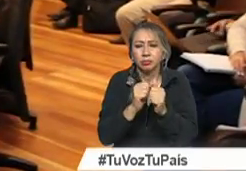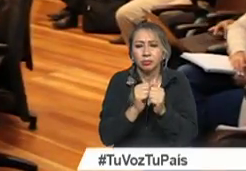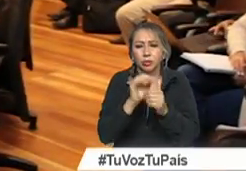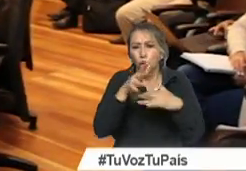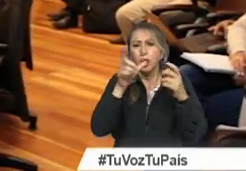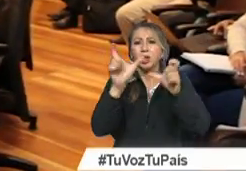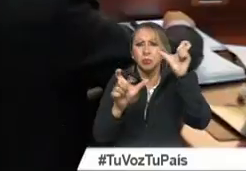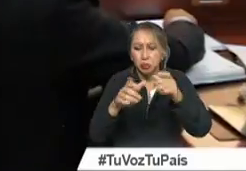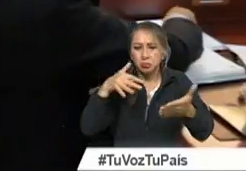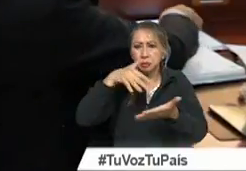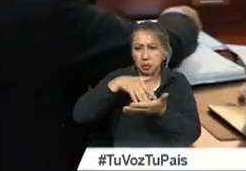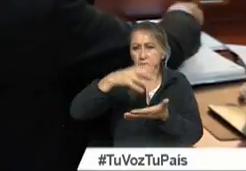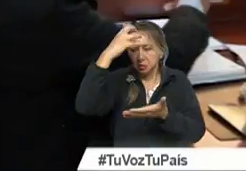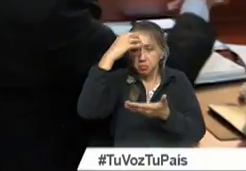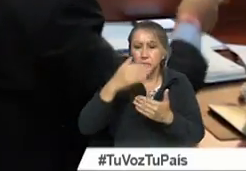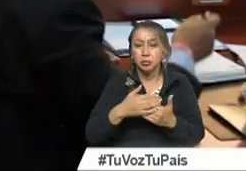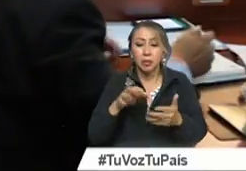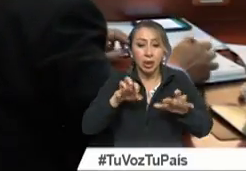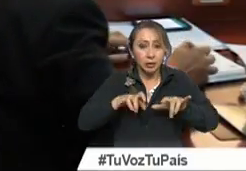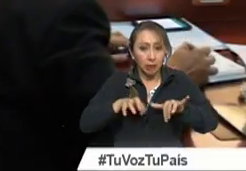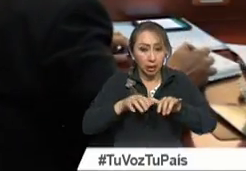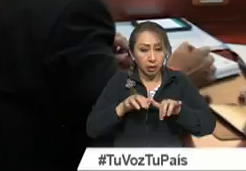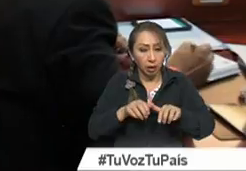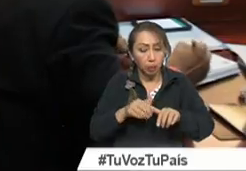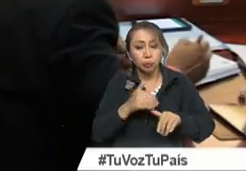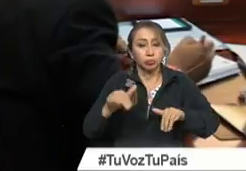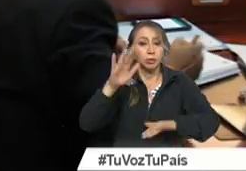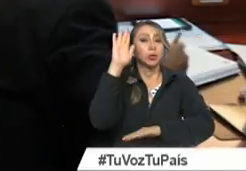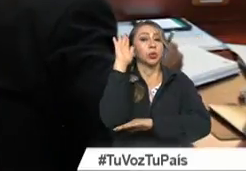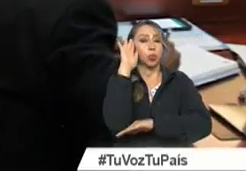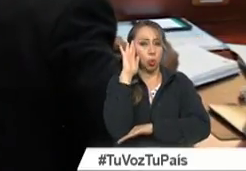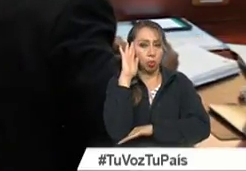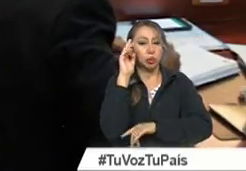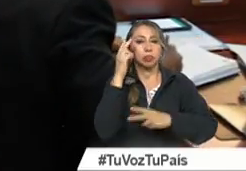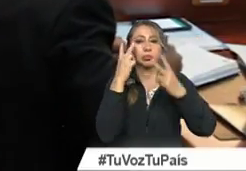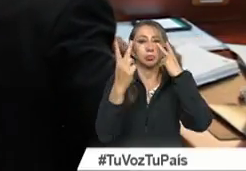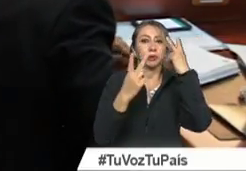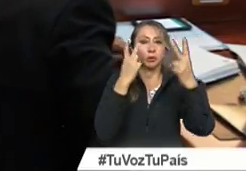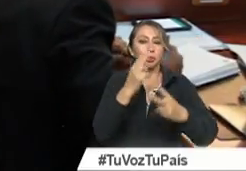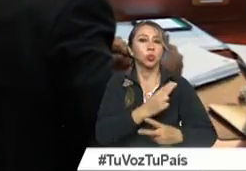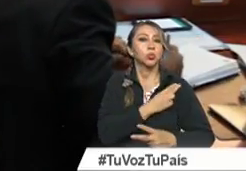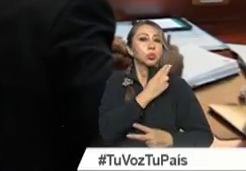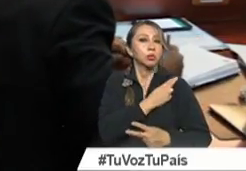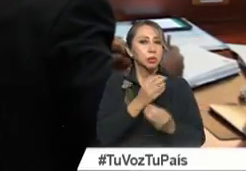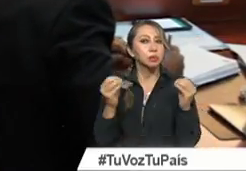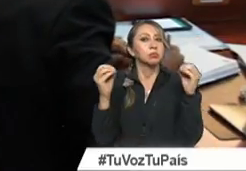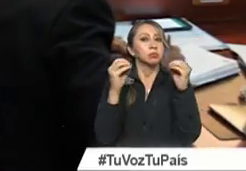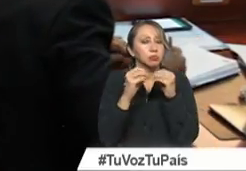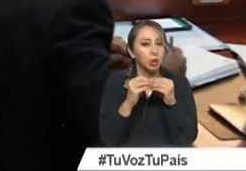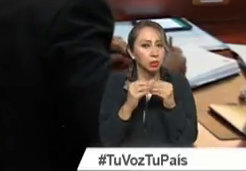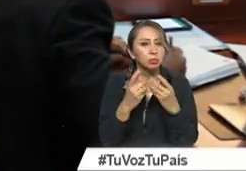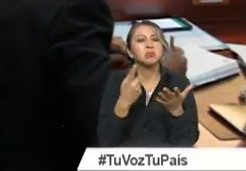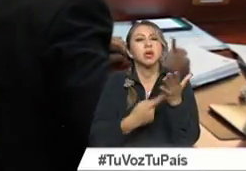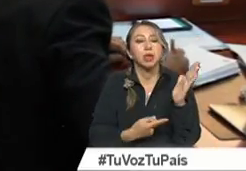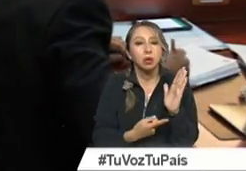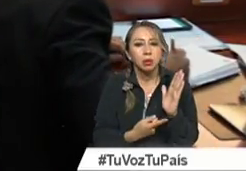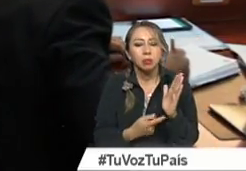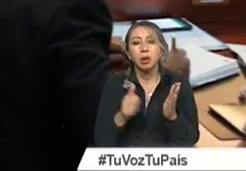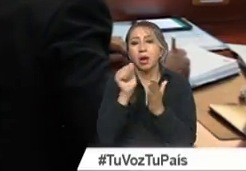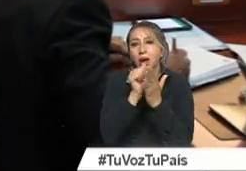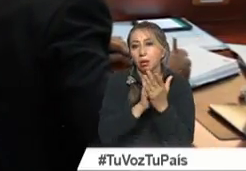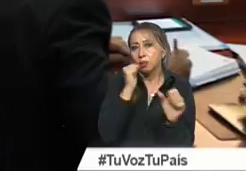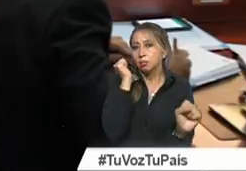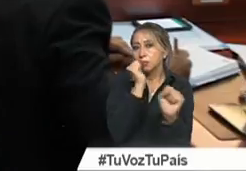finalizar esta reunión el secretario de educación superior se comprometió a seguir visitando las universidades con el fin de marcar una agenda de